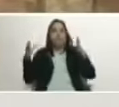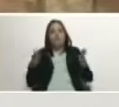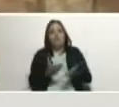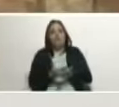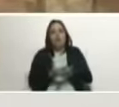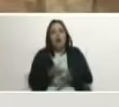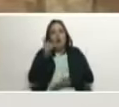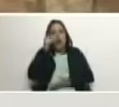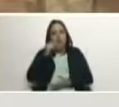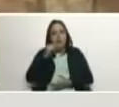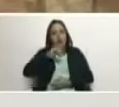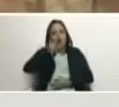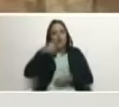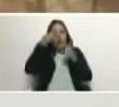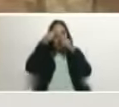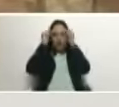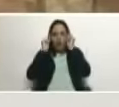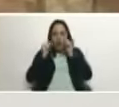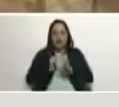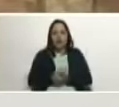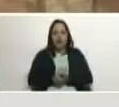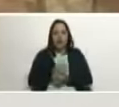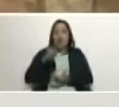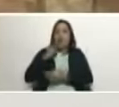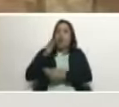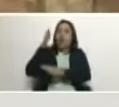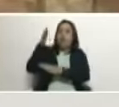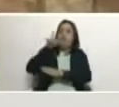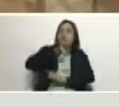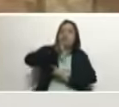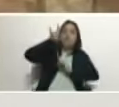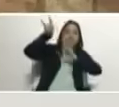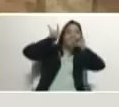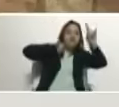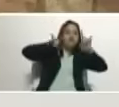Julio Borges. Se fue por el mundo el Julio Borges.